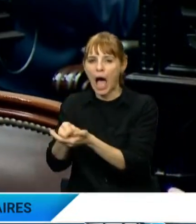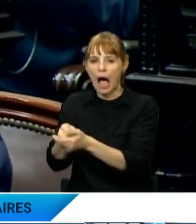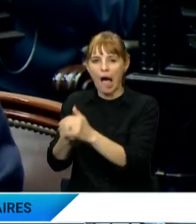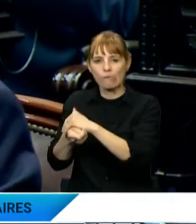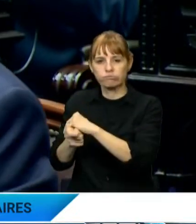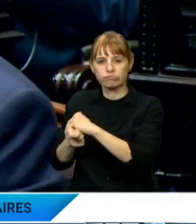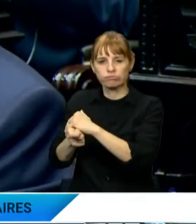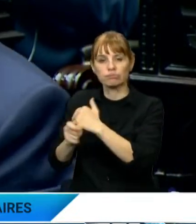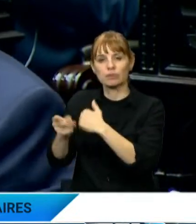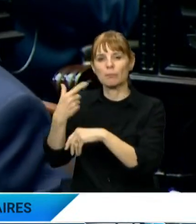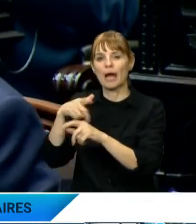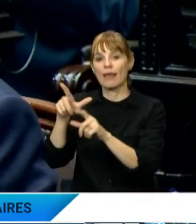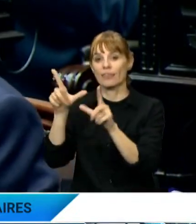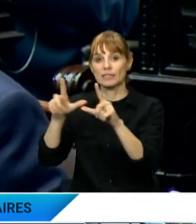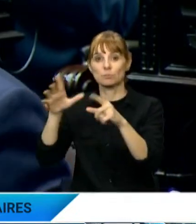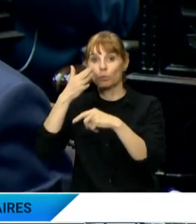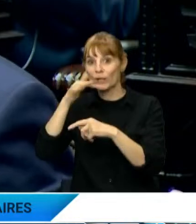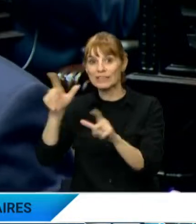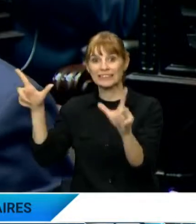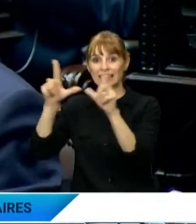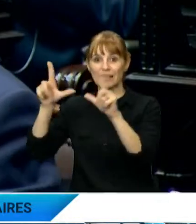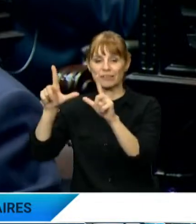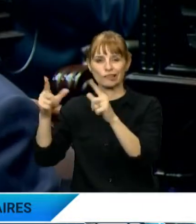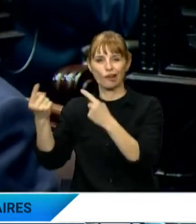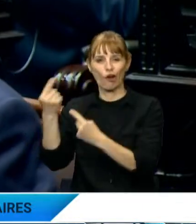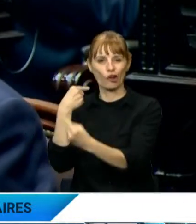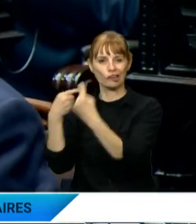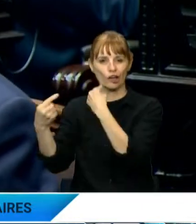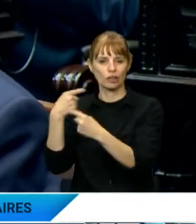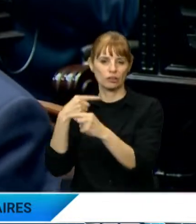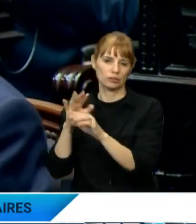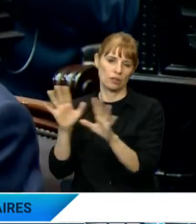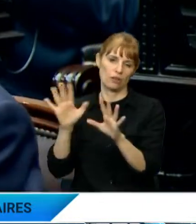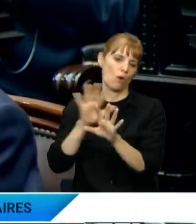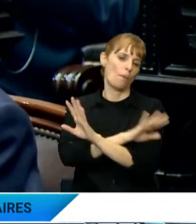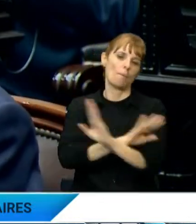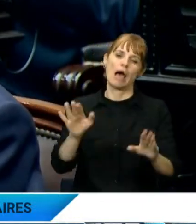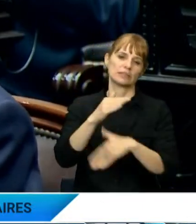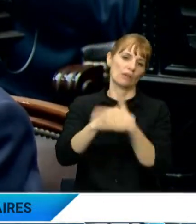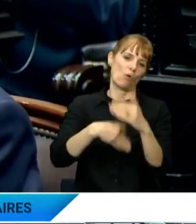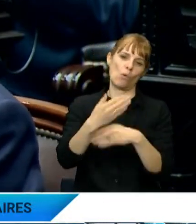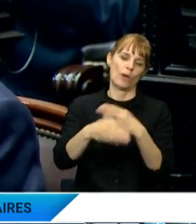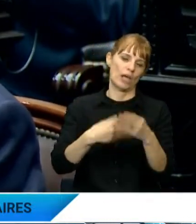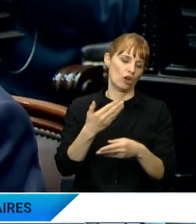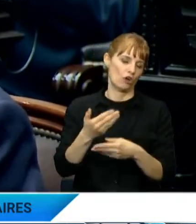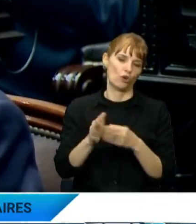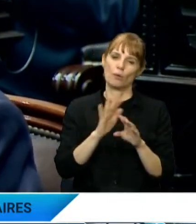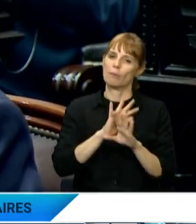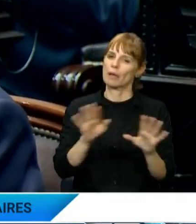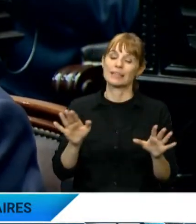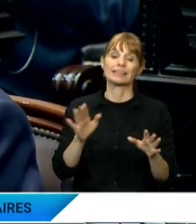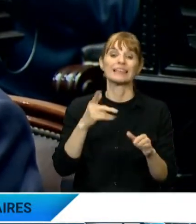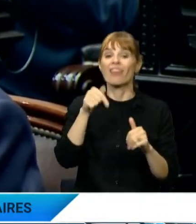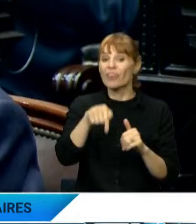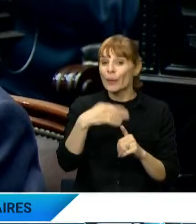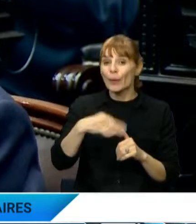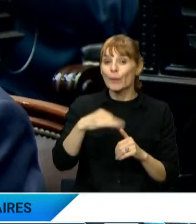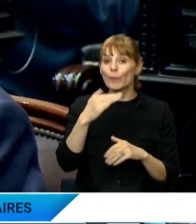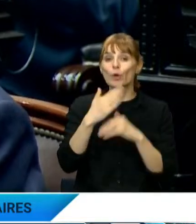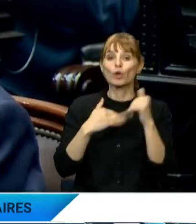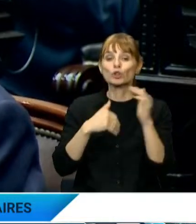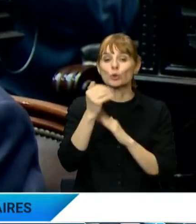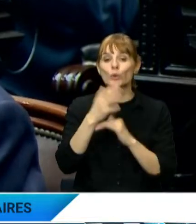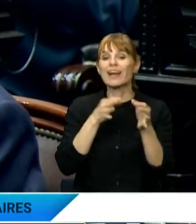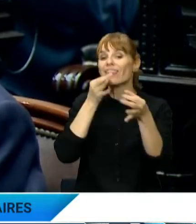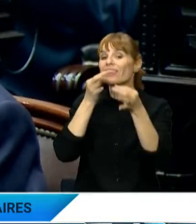televisión, como lo hacen habitualmente. A ver, hay que terminar con ese jueguito, terminar. Hay que construir en la Argentina un